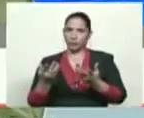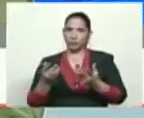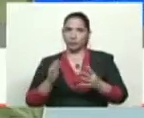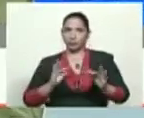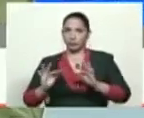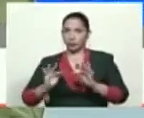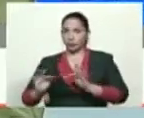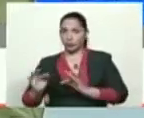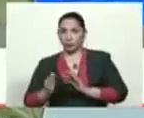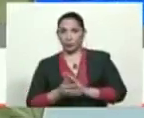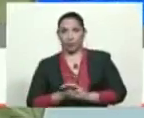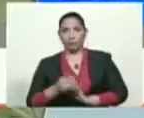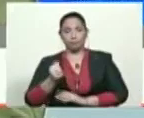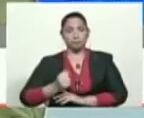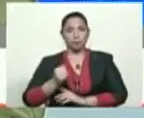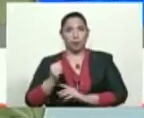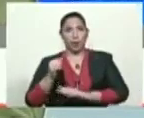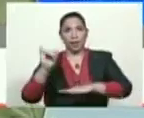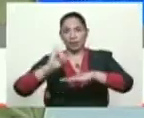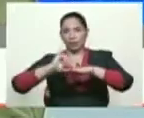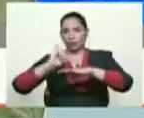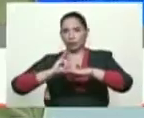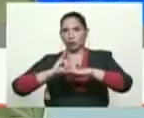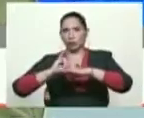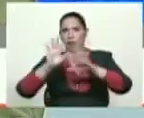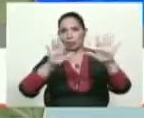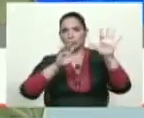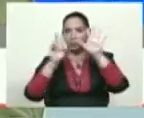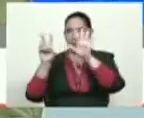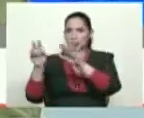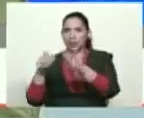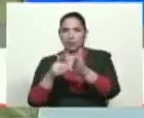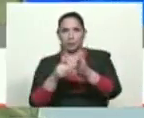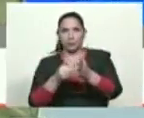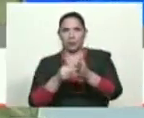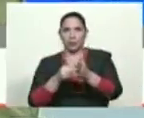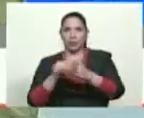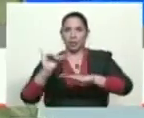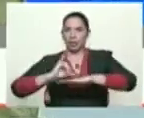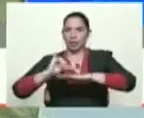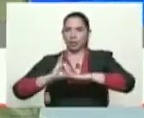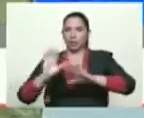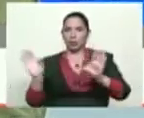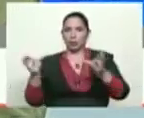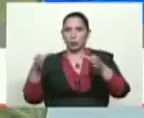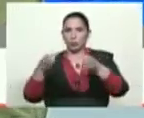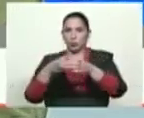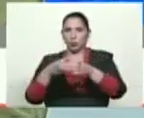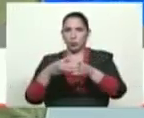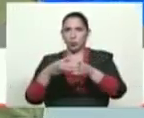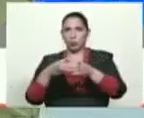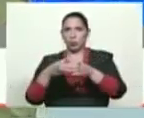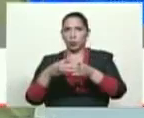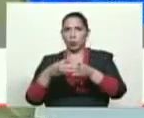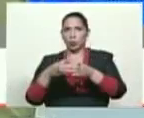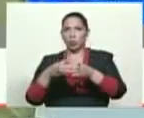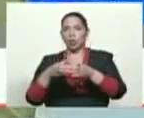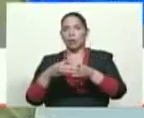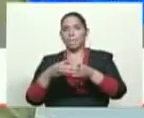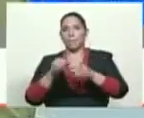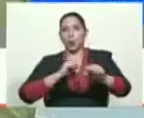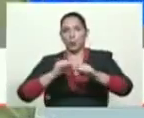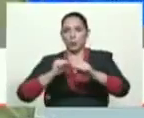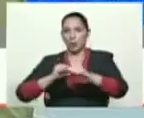evangélicos de 317 mil iglesias han conformado el movimiento evangélico por venezuela y me invitaron